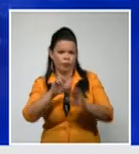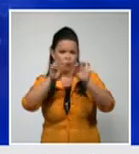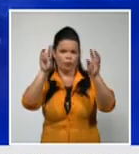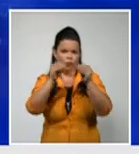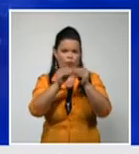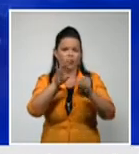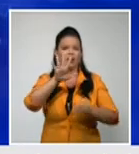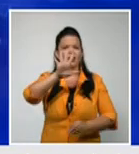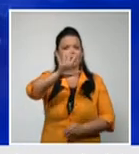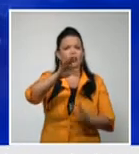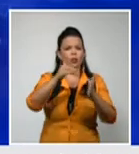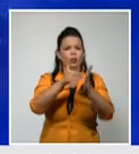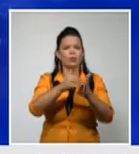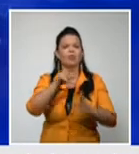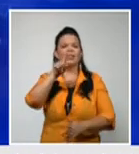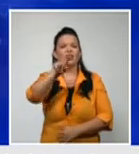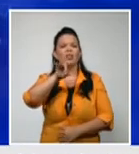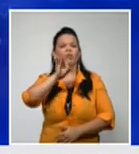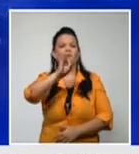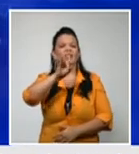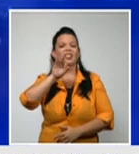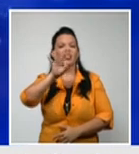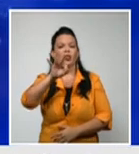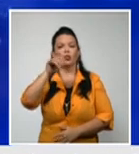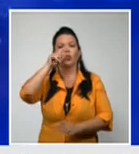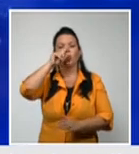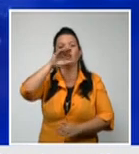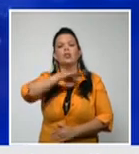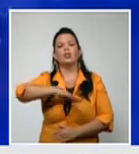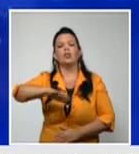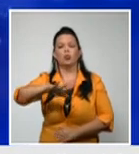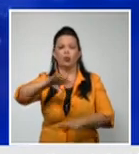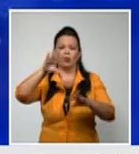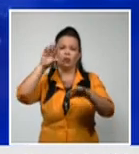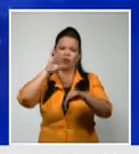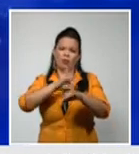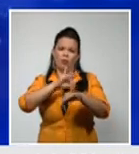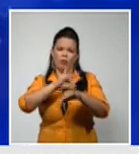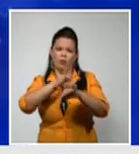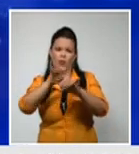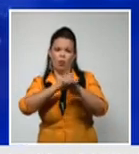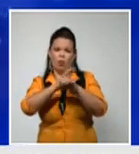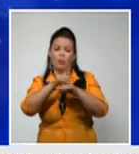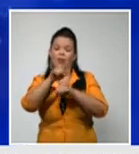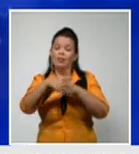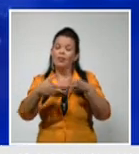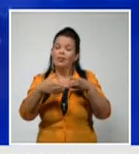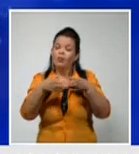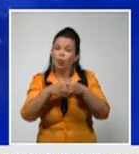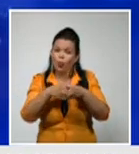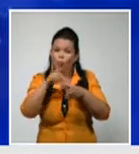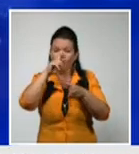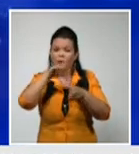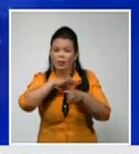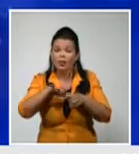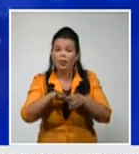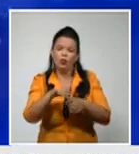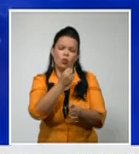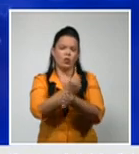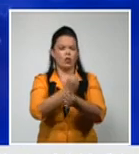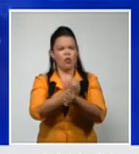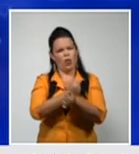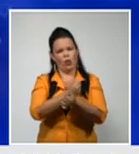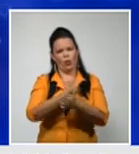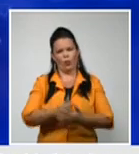5.178 en este grupo de edad. Lamentable también. Lamentable, sí, grupo de mucho riesgo, reitero. Los